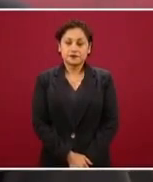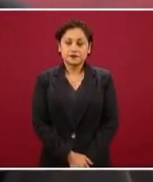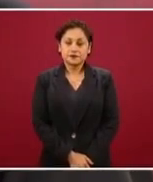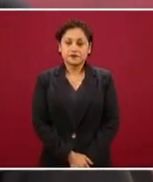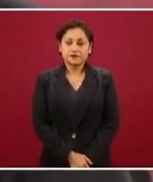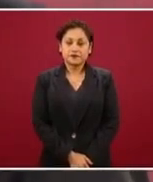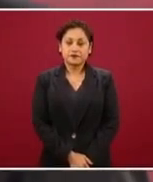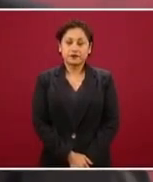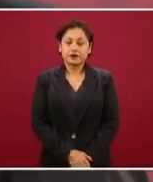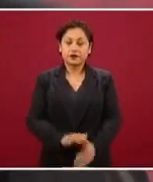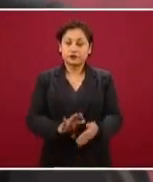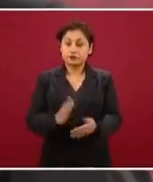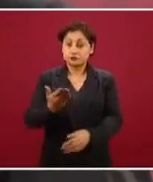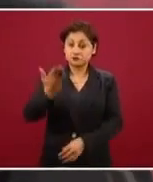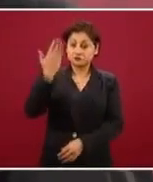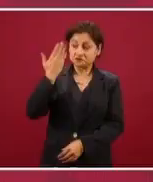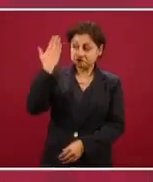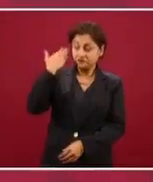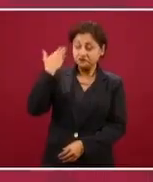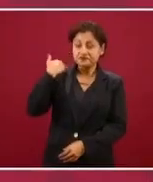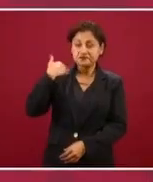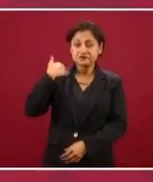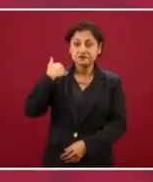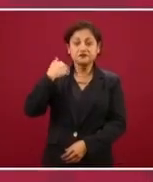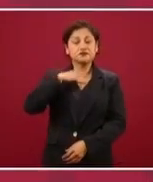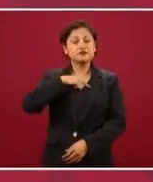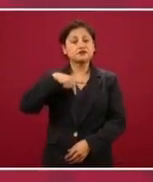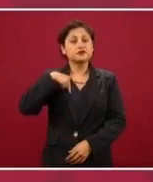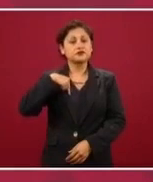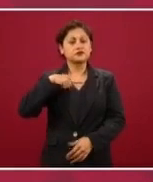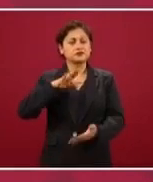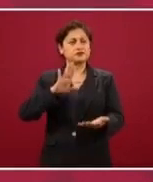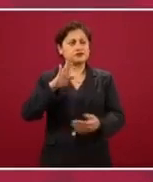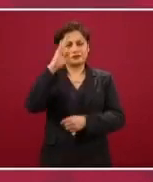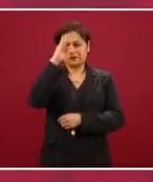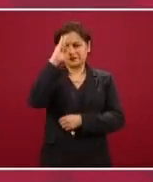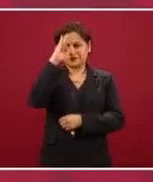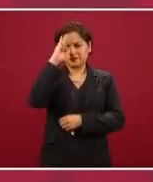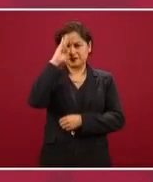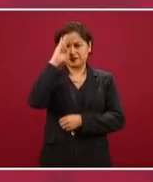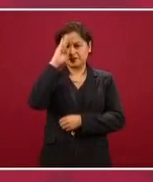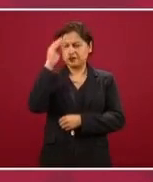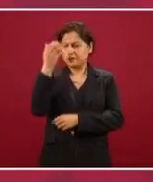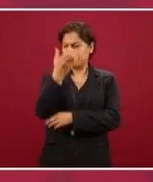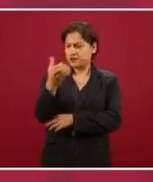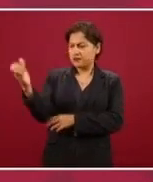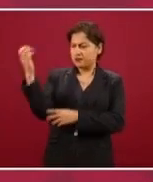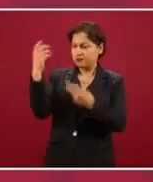en aquel entonces nosotros decíamos, bueno, ¿y por qué no rescataron a los campesinos?